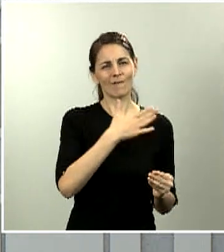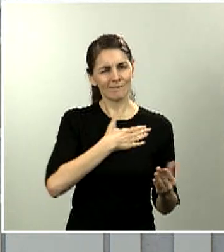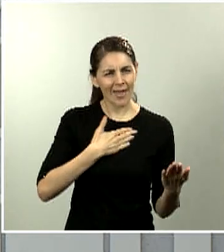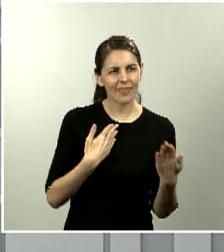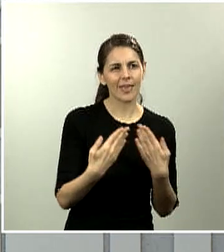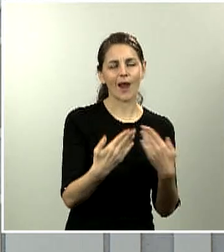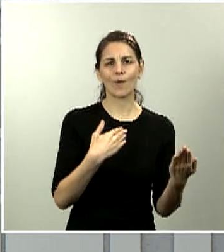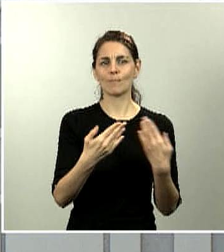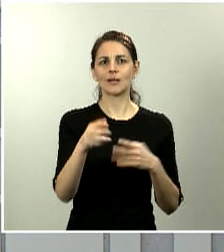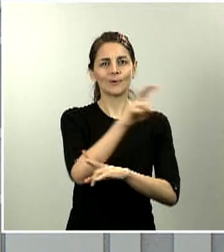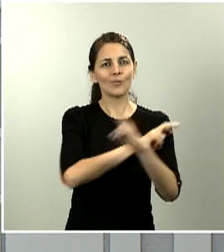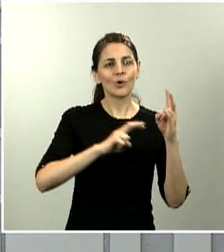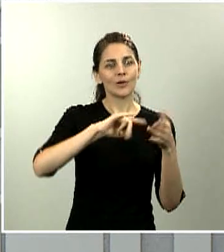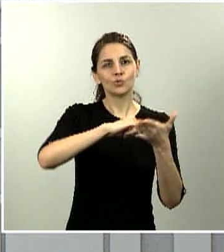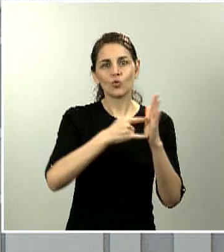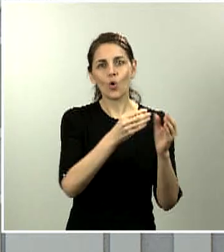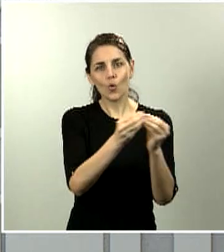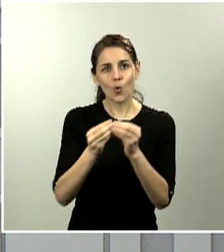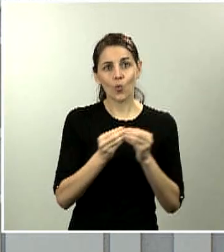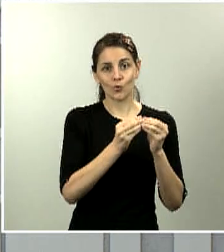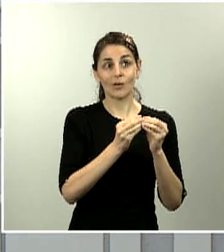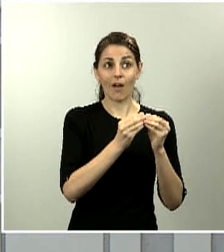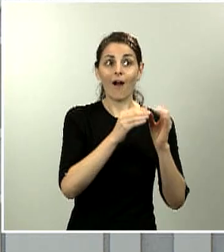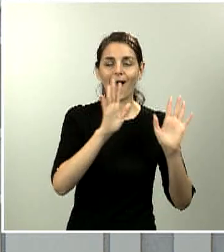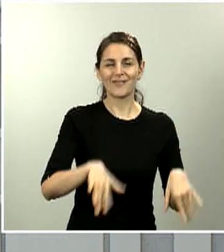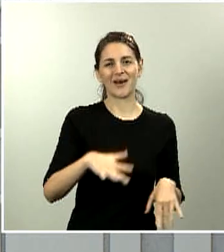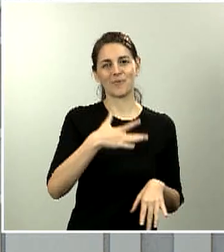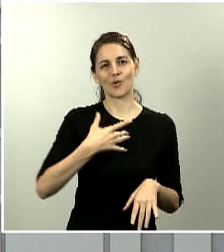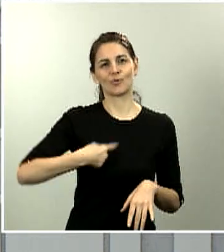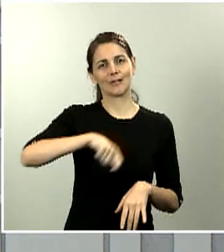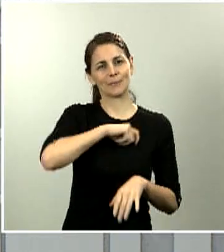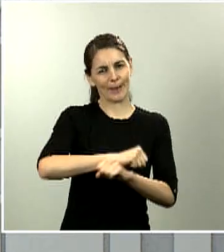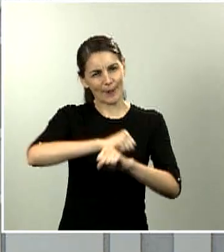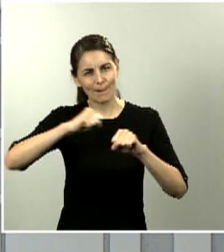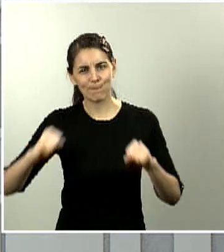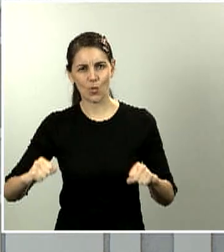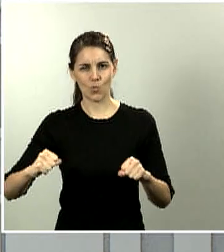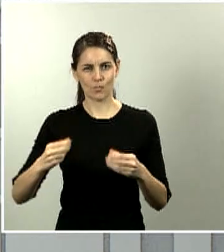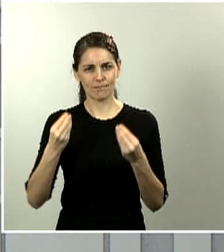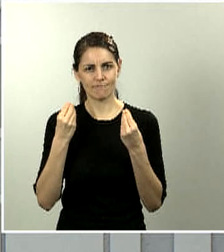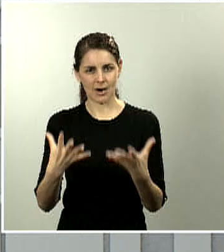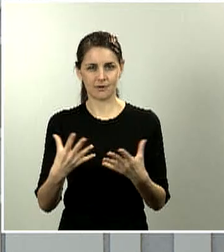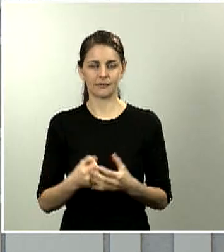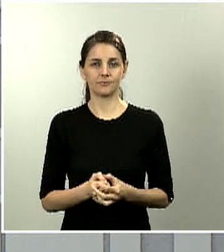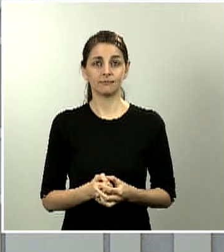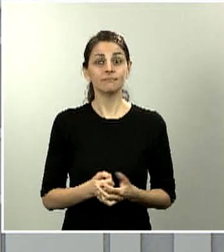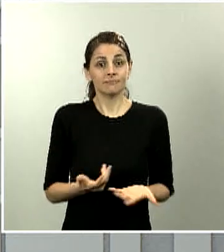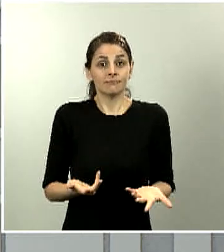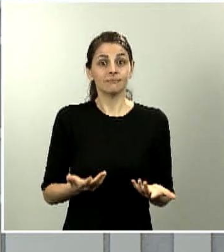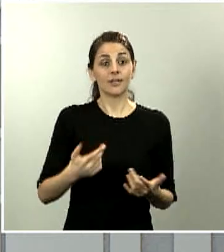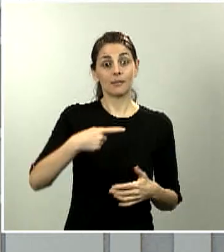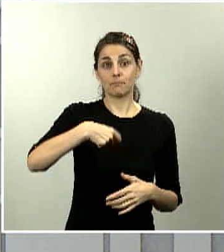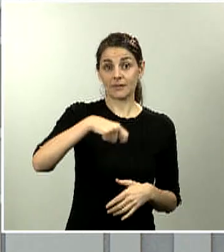soluciones que nos permitan, como digo, construir la España del día después de la pandemia y, por tanto, el presidente